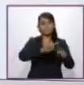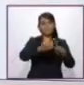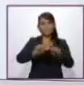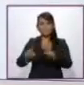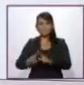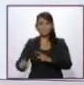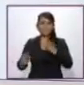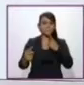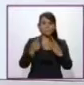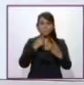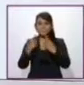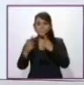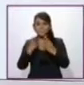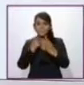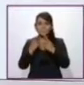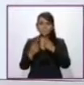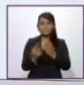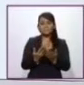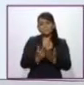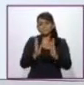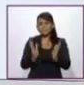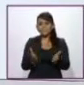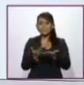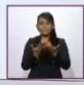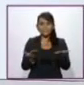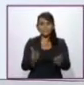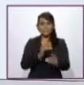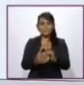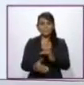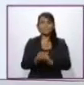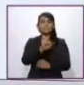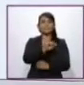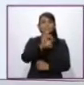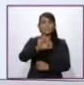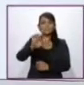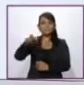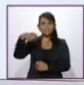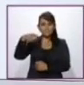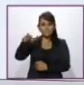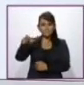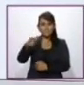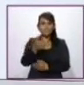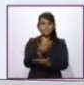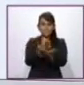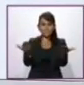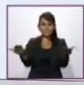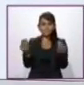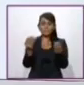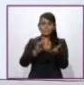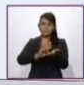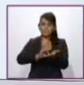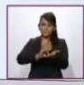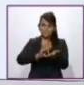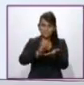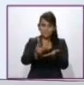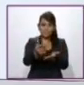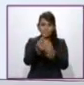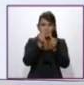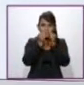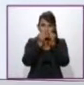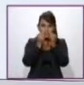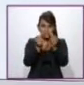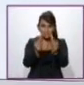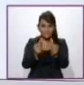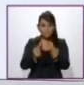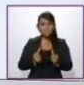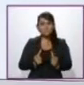Querétaro de este proceso 2021. El Instituto Electoral del Estado de Querétaro le agradece a usted que nos ha